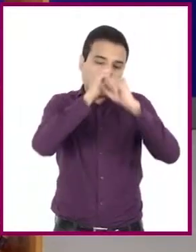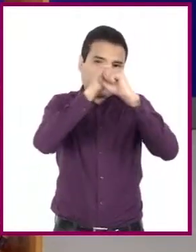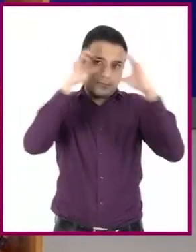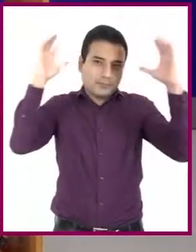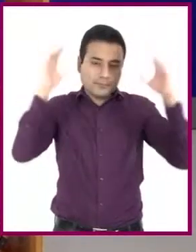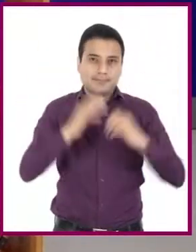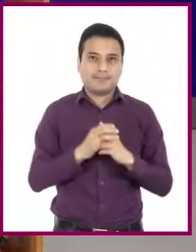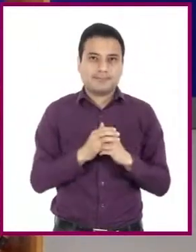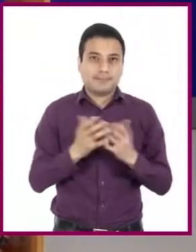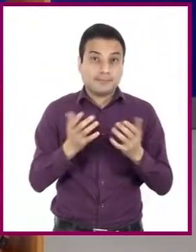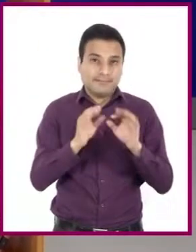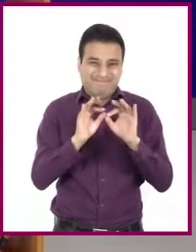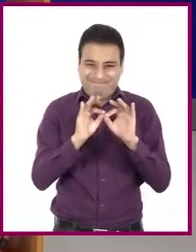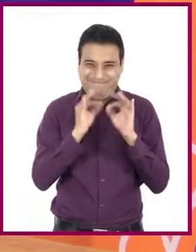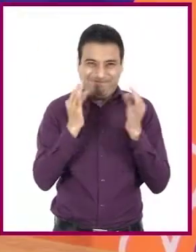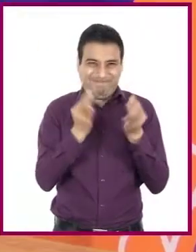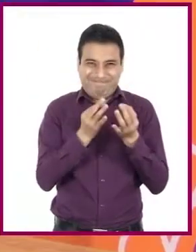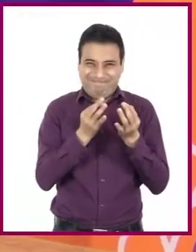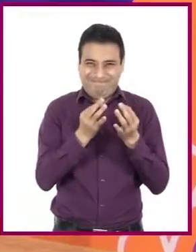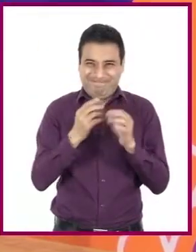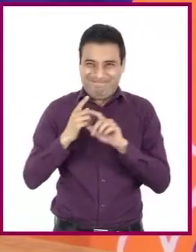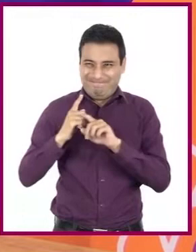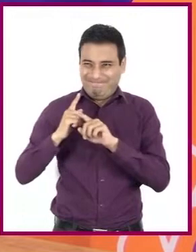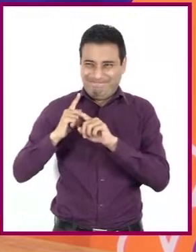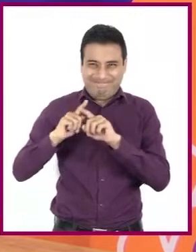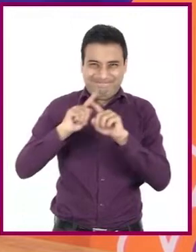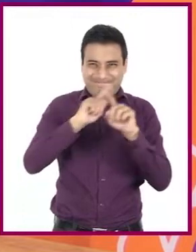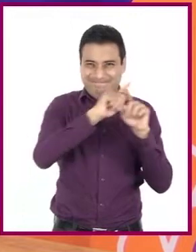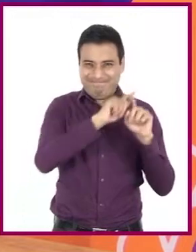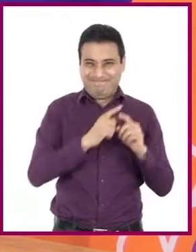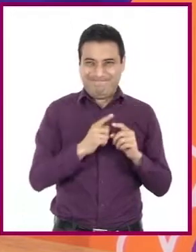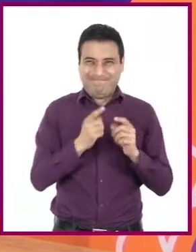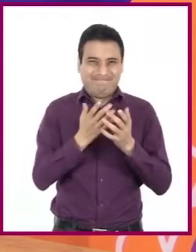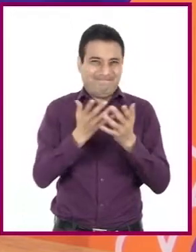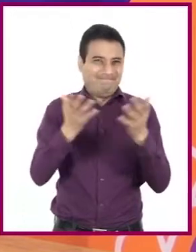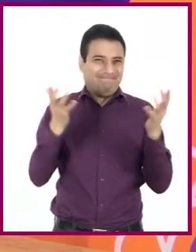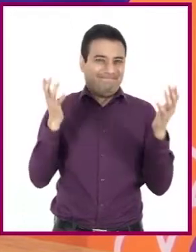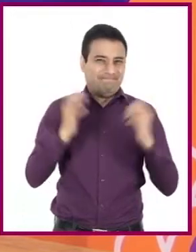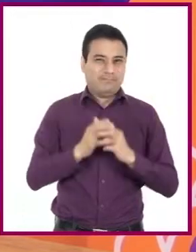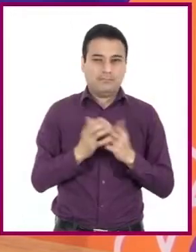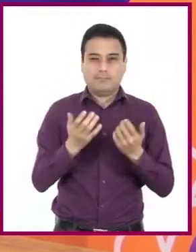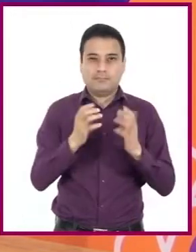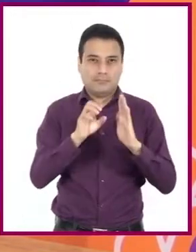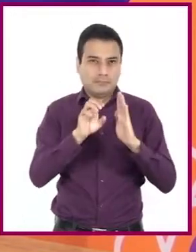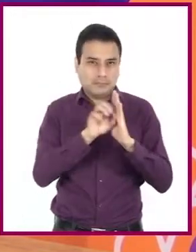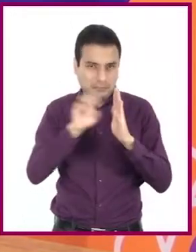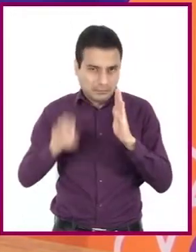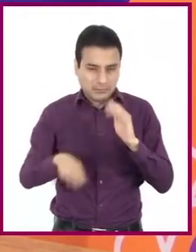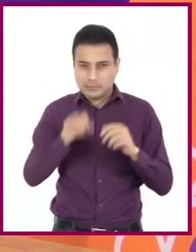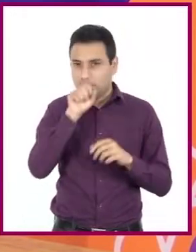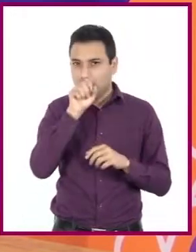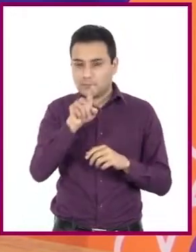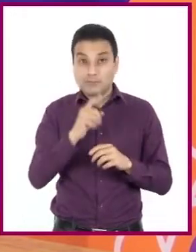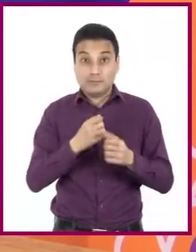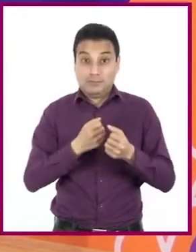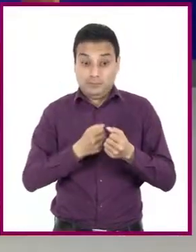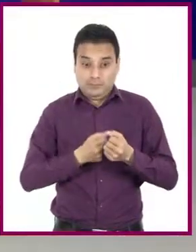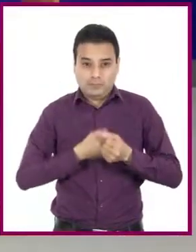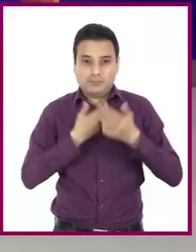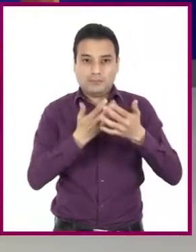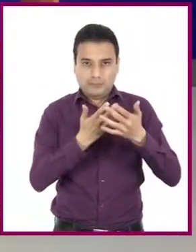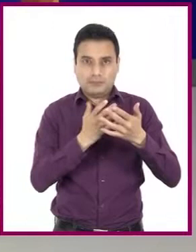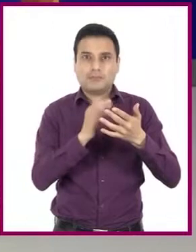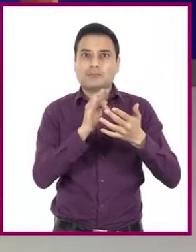Pero cualquiera de estas formas que podemos representar, por ejemplo, en un poema de forma gráfica.